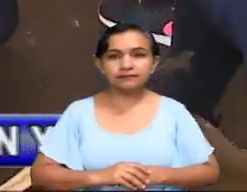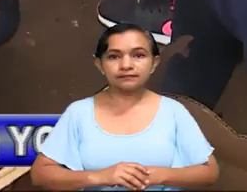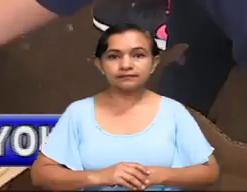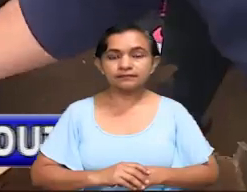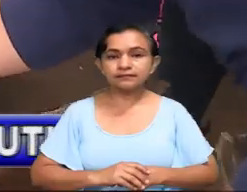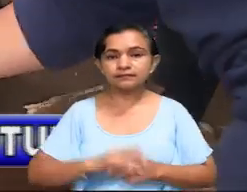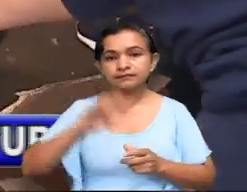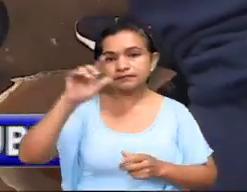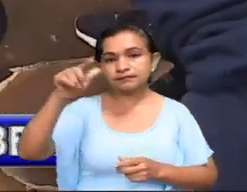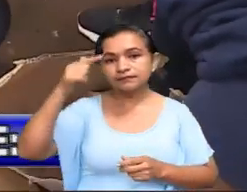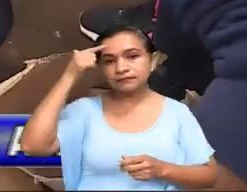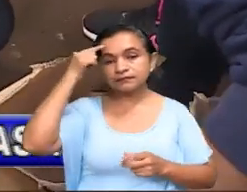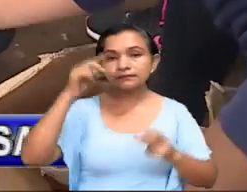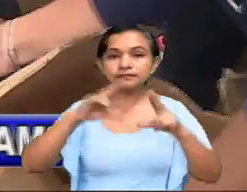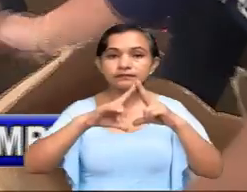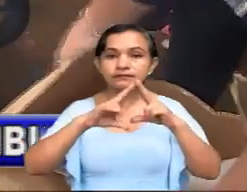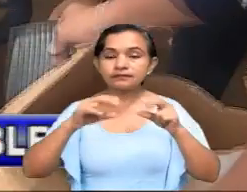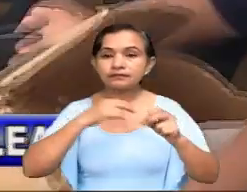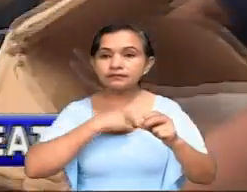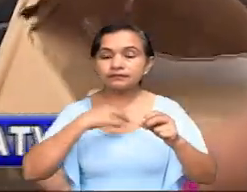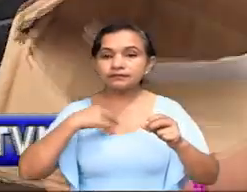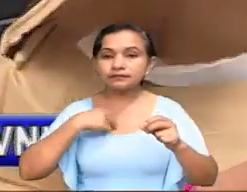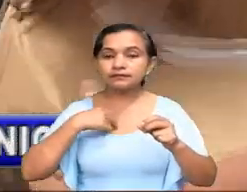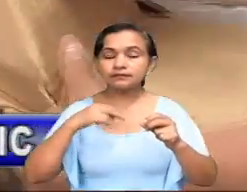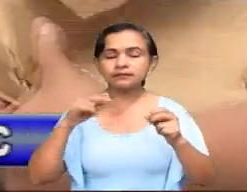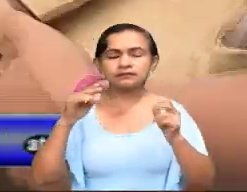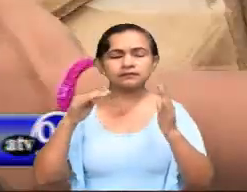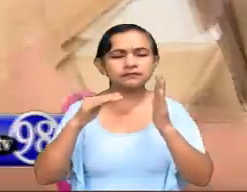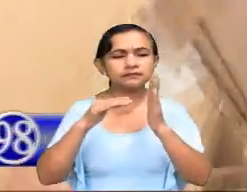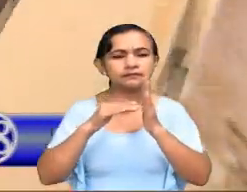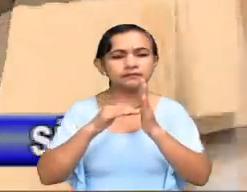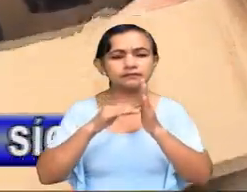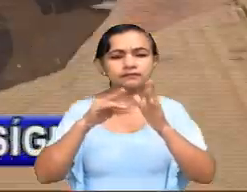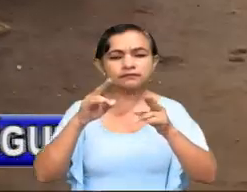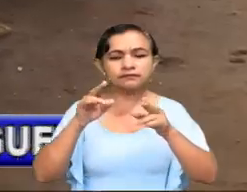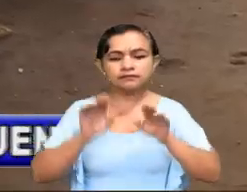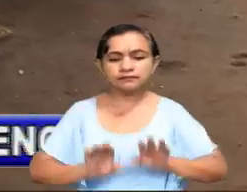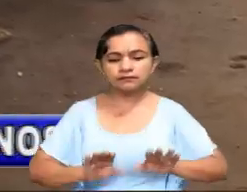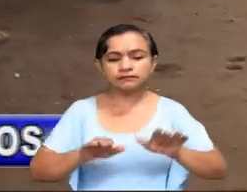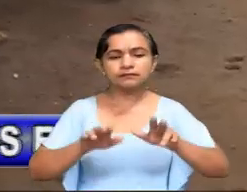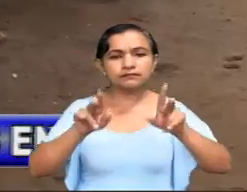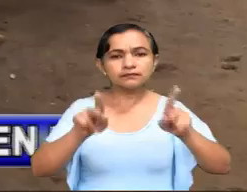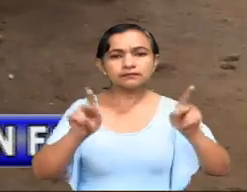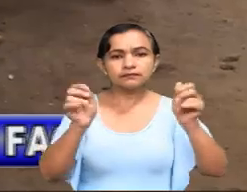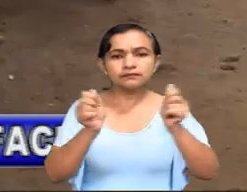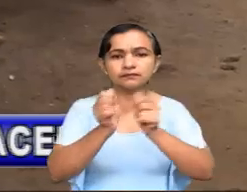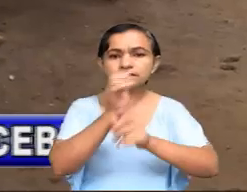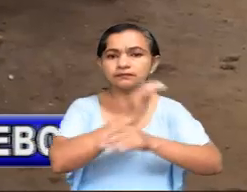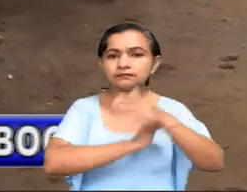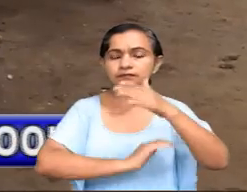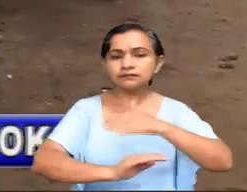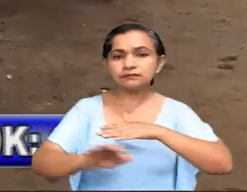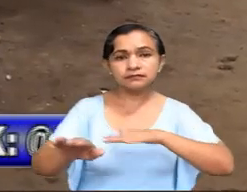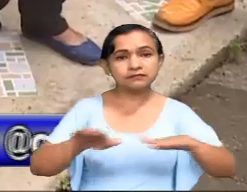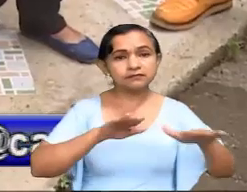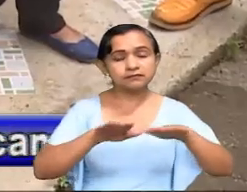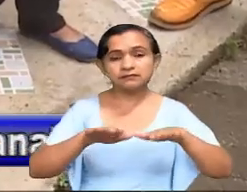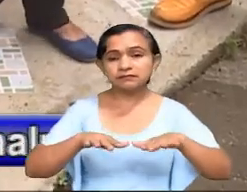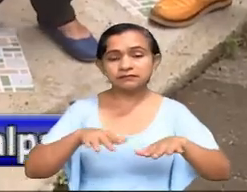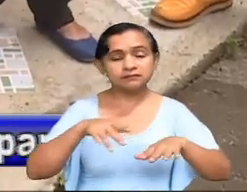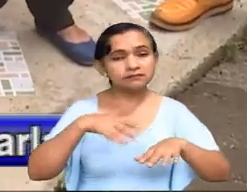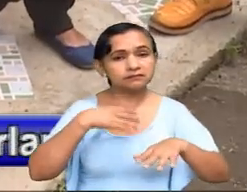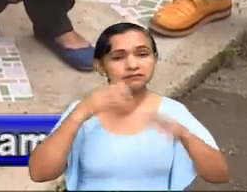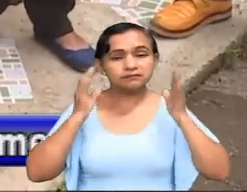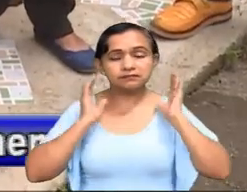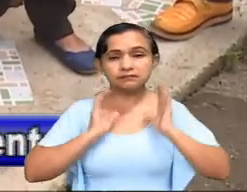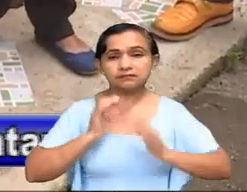El gobierno de Nicaragua se ha propuesto entregar miles de sillas de rueda a personas con discapacidad y a aquellos que no se pueden movilizar por sus problemas